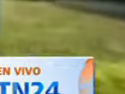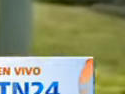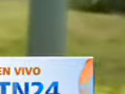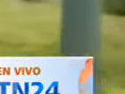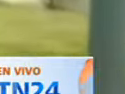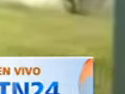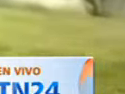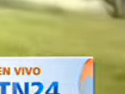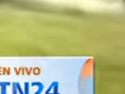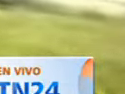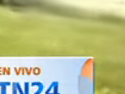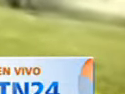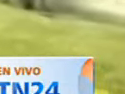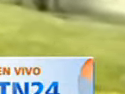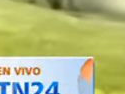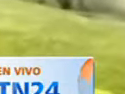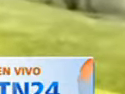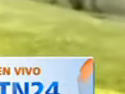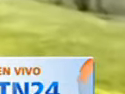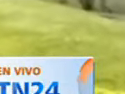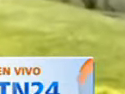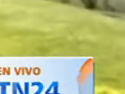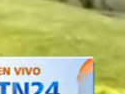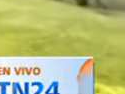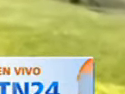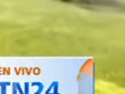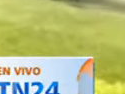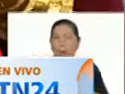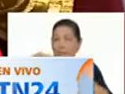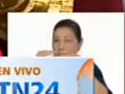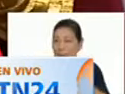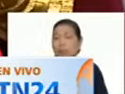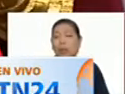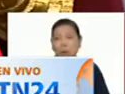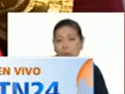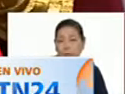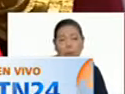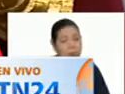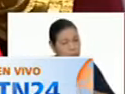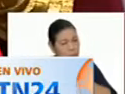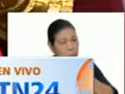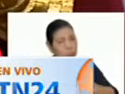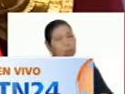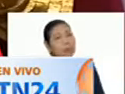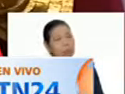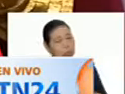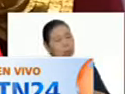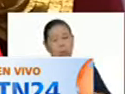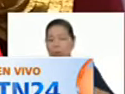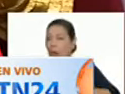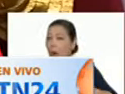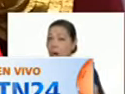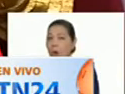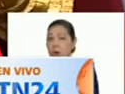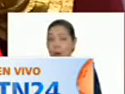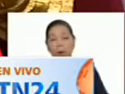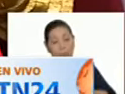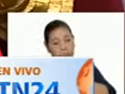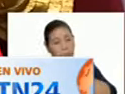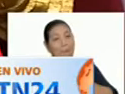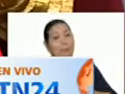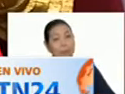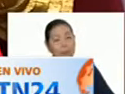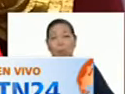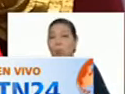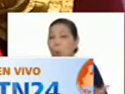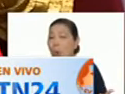se distraerá con asuntos menores. Nosotros seguiremos trabajando sin descanso. Para